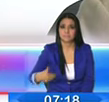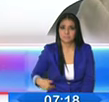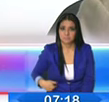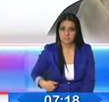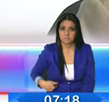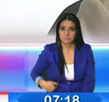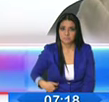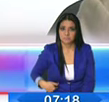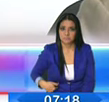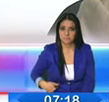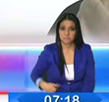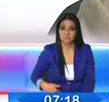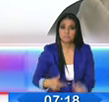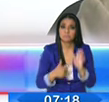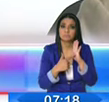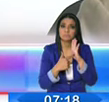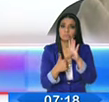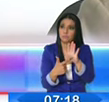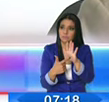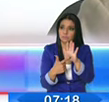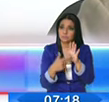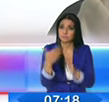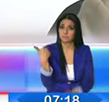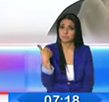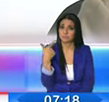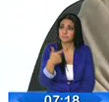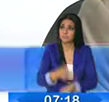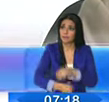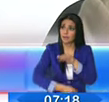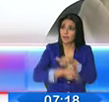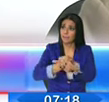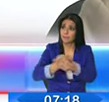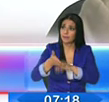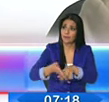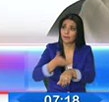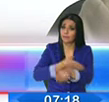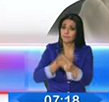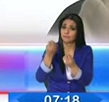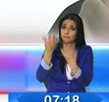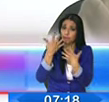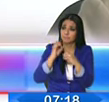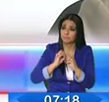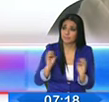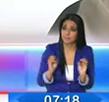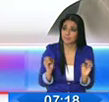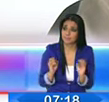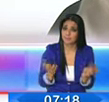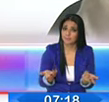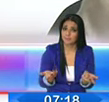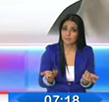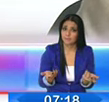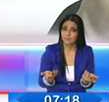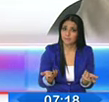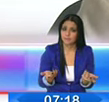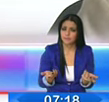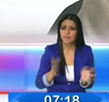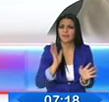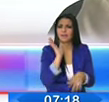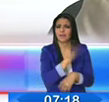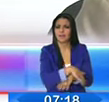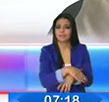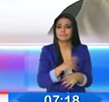se la evidencia con hechos que hay una cámara que él no mencionó a su sucesor nos da a entender que